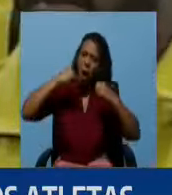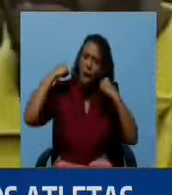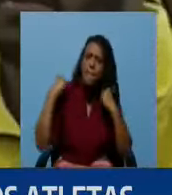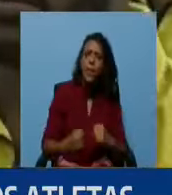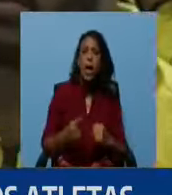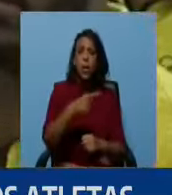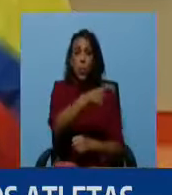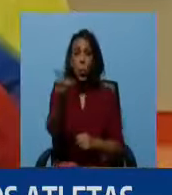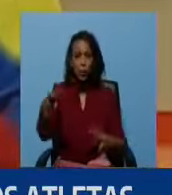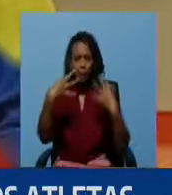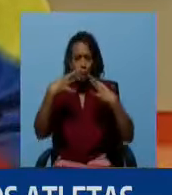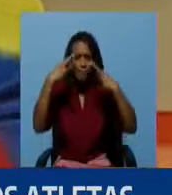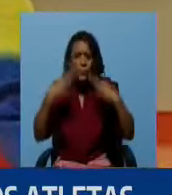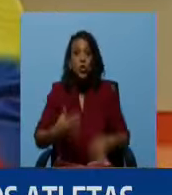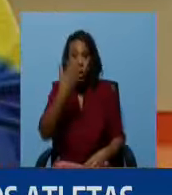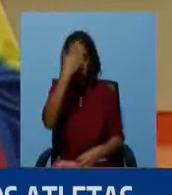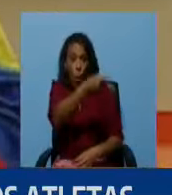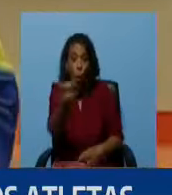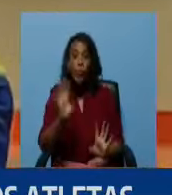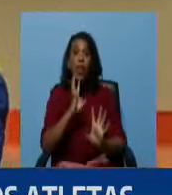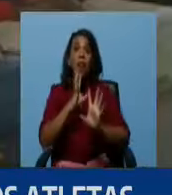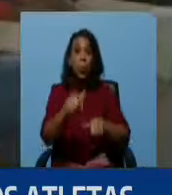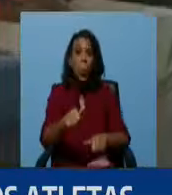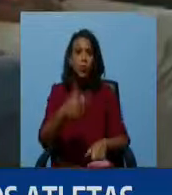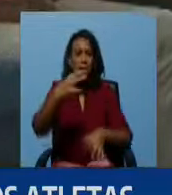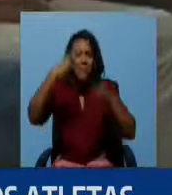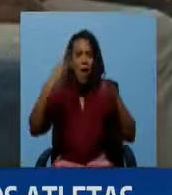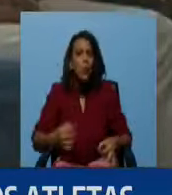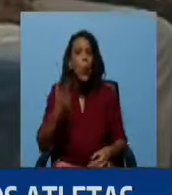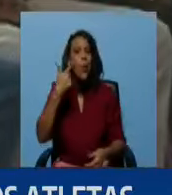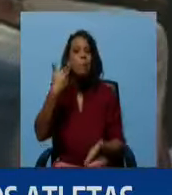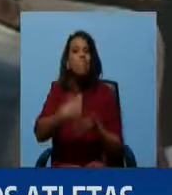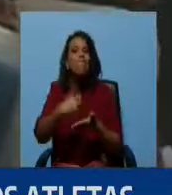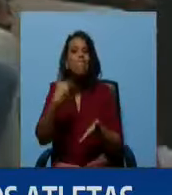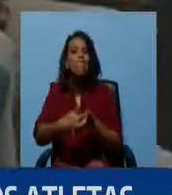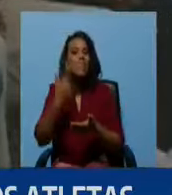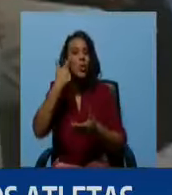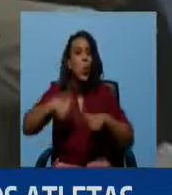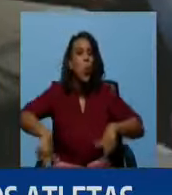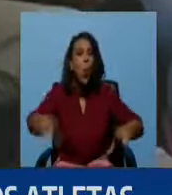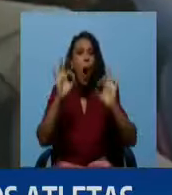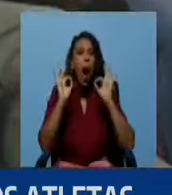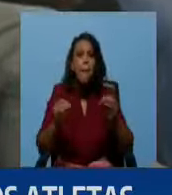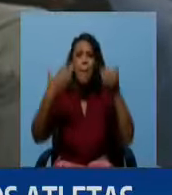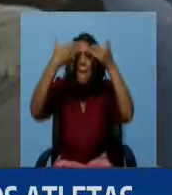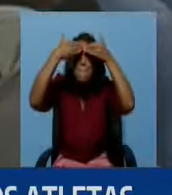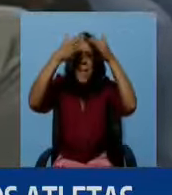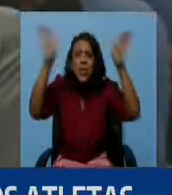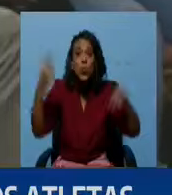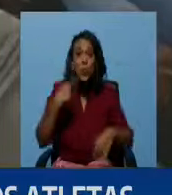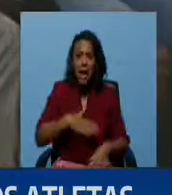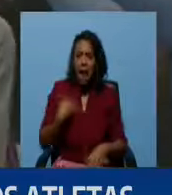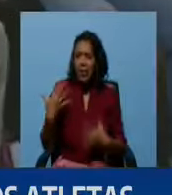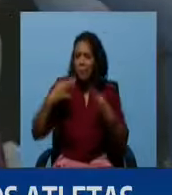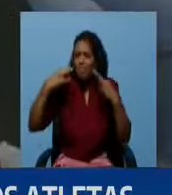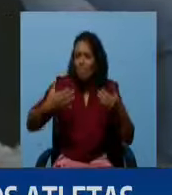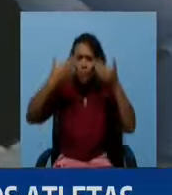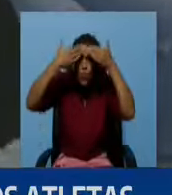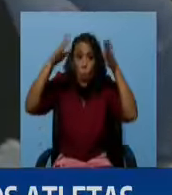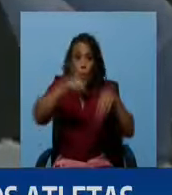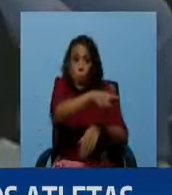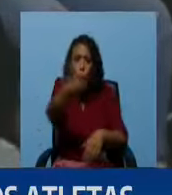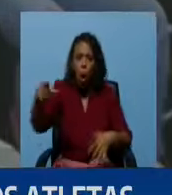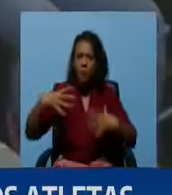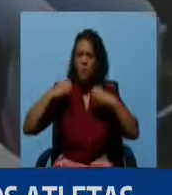absoluta. Y sé que lo que estoy diciendo, lo estoy diciendo en un escenario con mentes abiertas. Porque